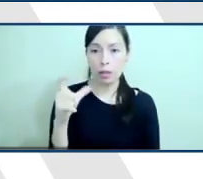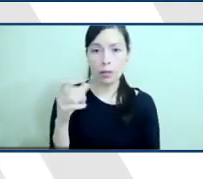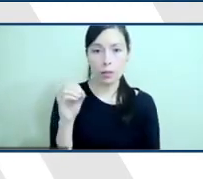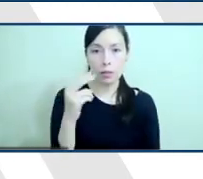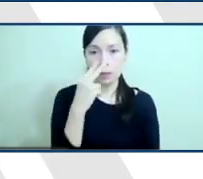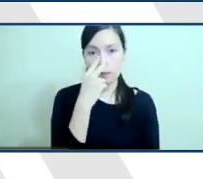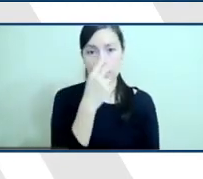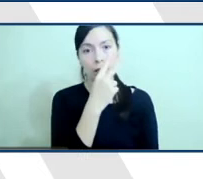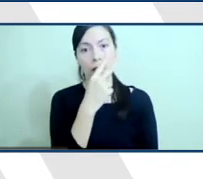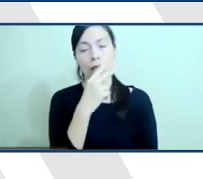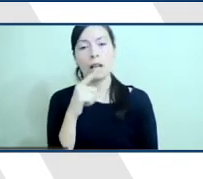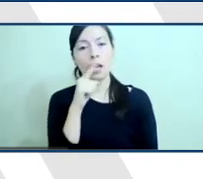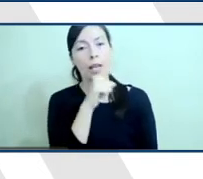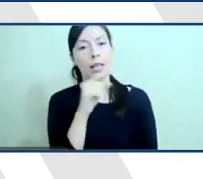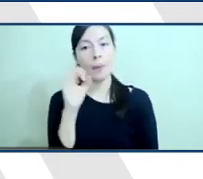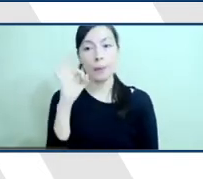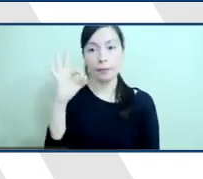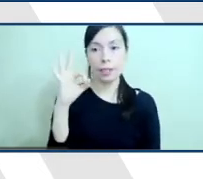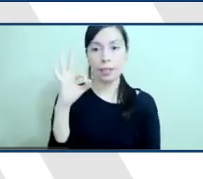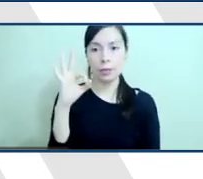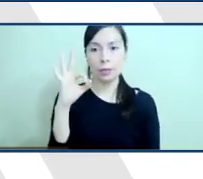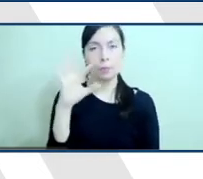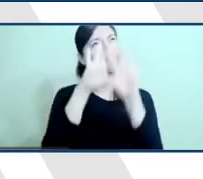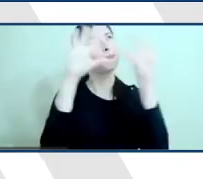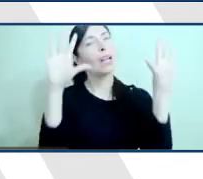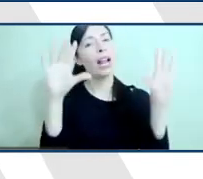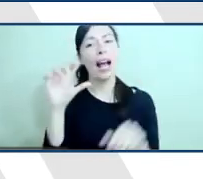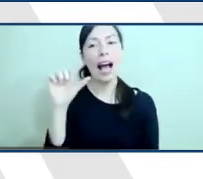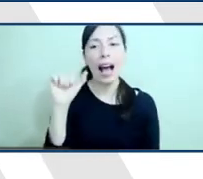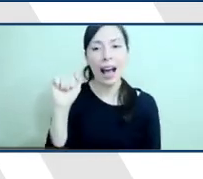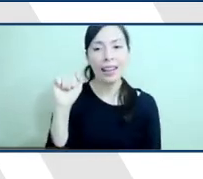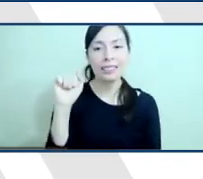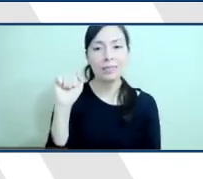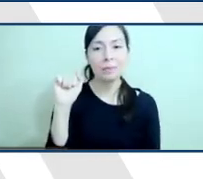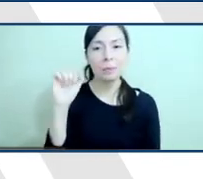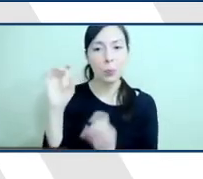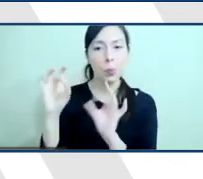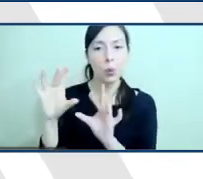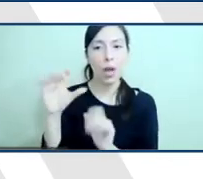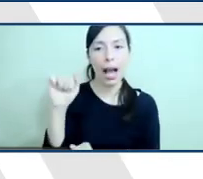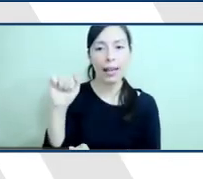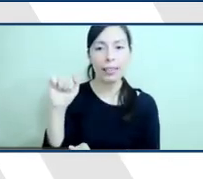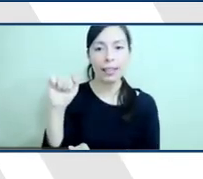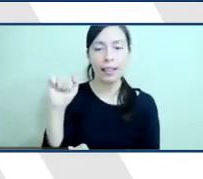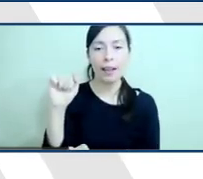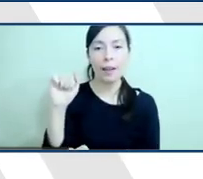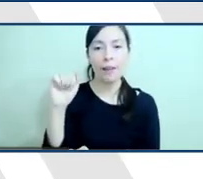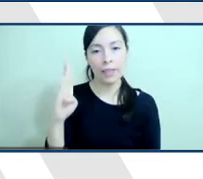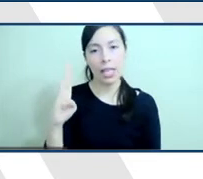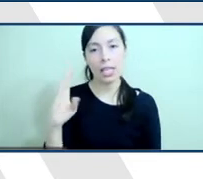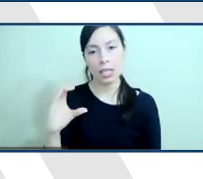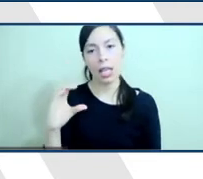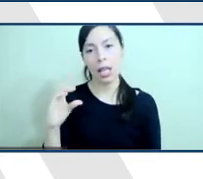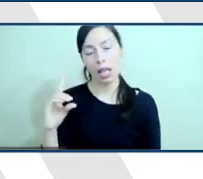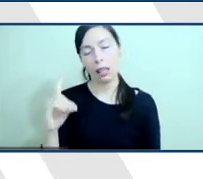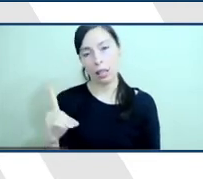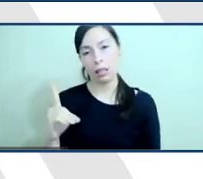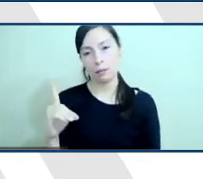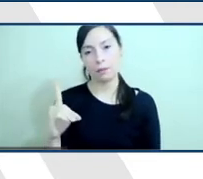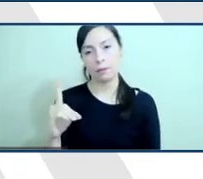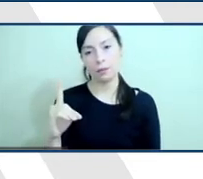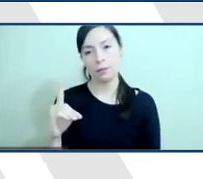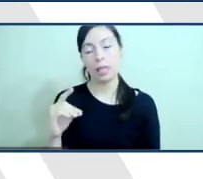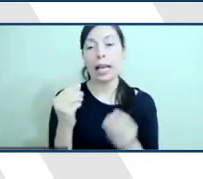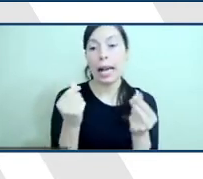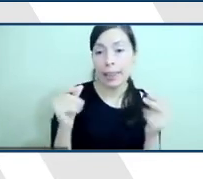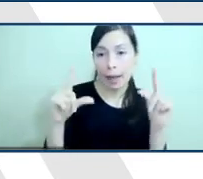perfecto estado es el de tipo A, luego va bajando en calidad a B, C, D. Ustedes pueden observar